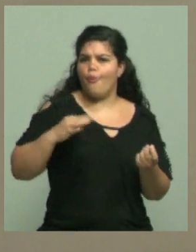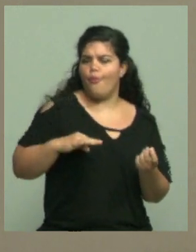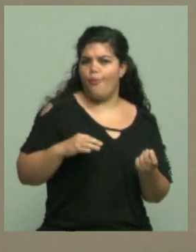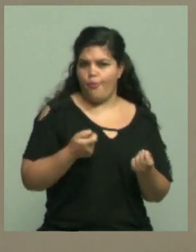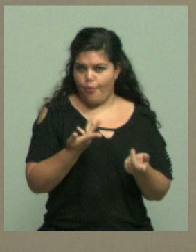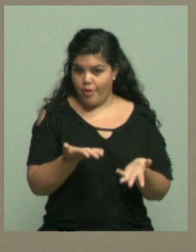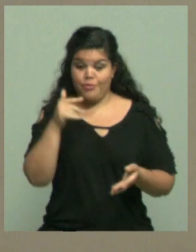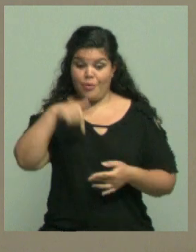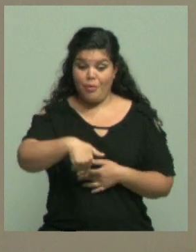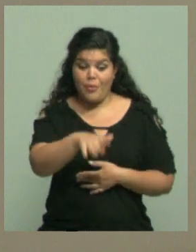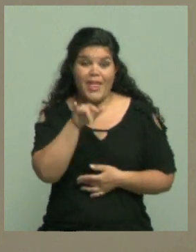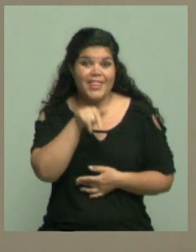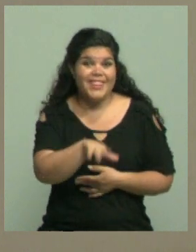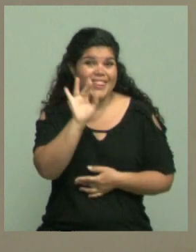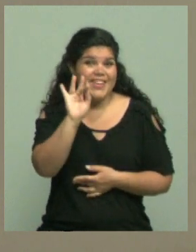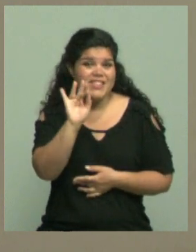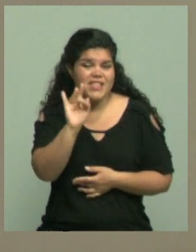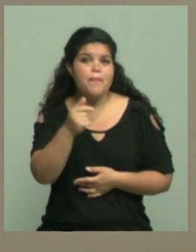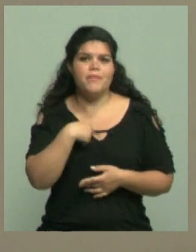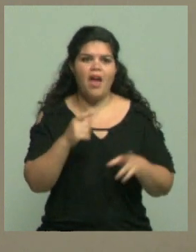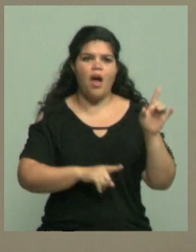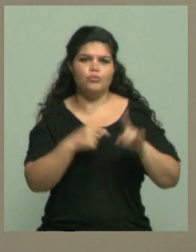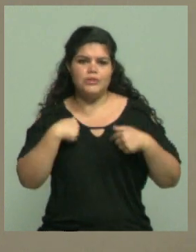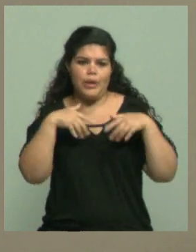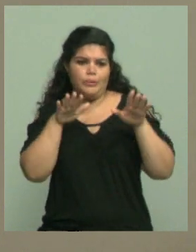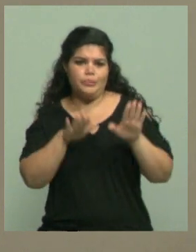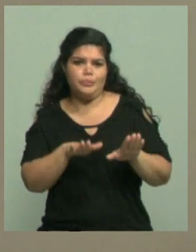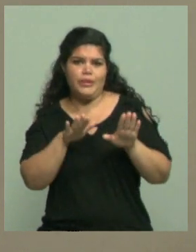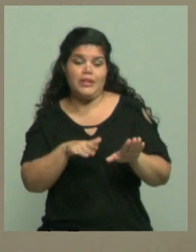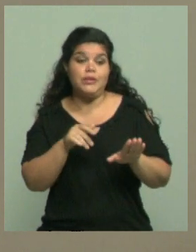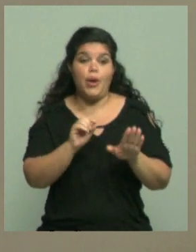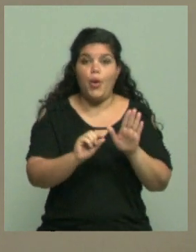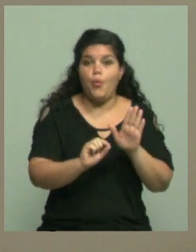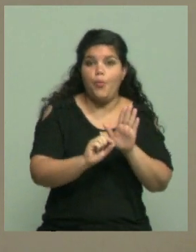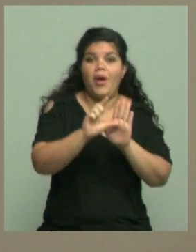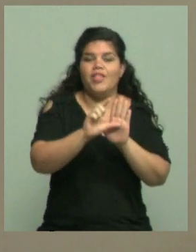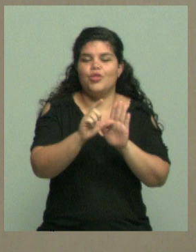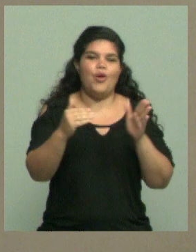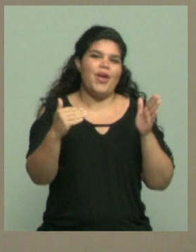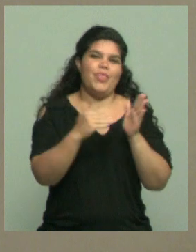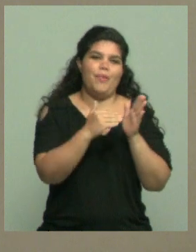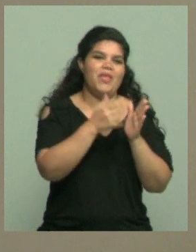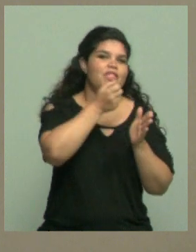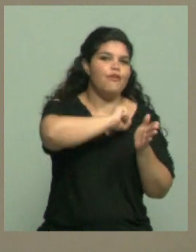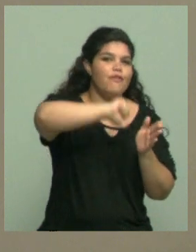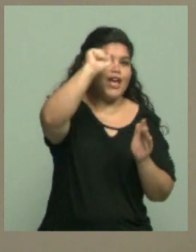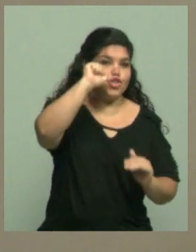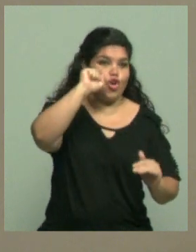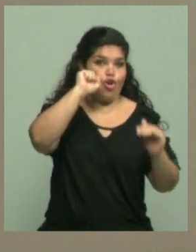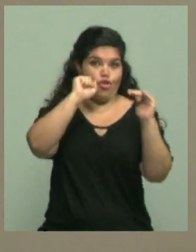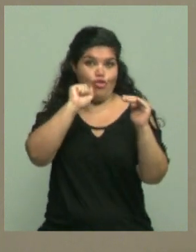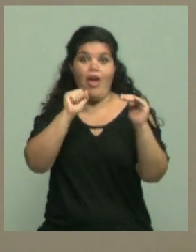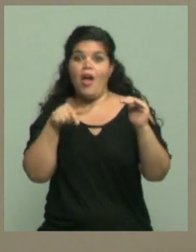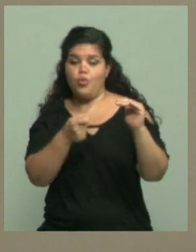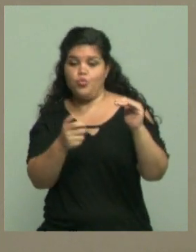estamos arrancando el mes de diciembre, donde además hay expectativa, porque se va a dar un incremento acorde a la inflación, viene el bono y también el